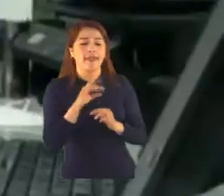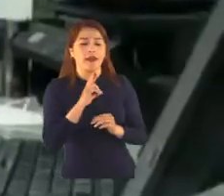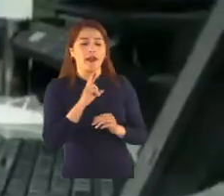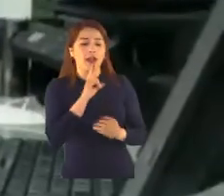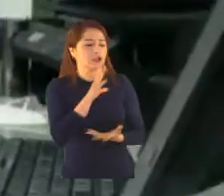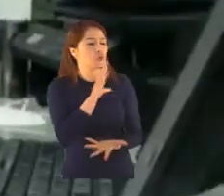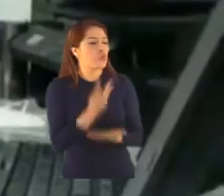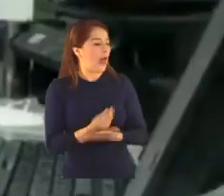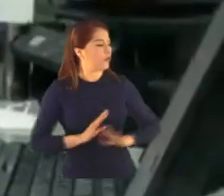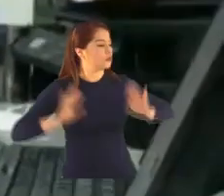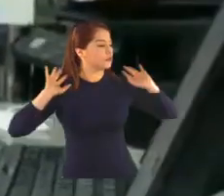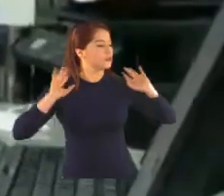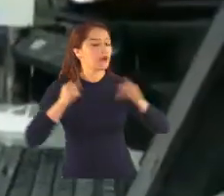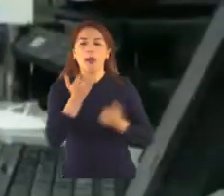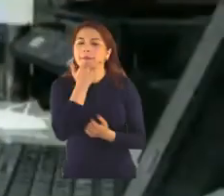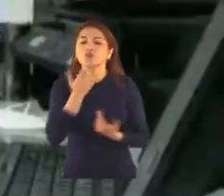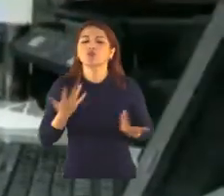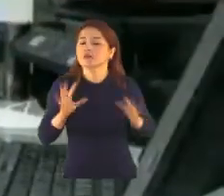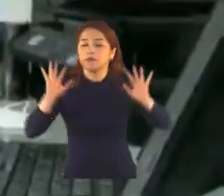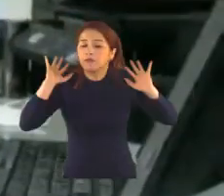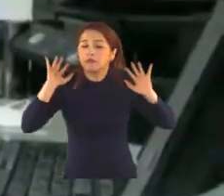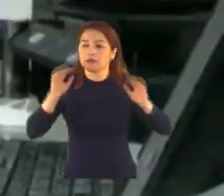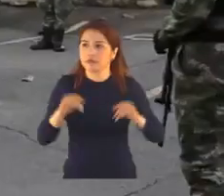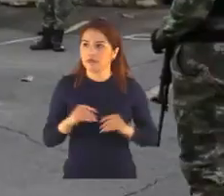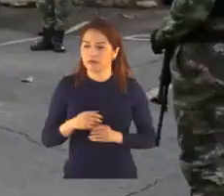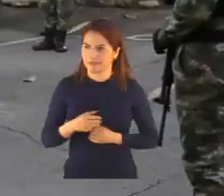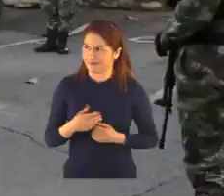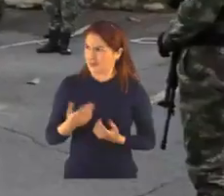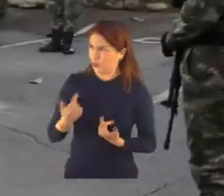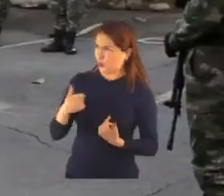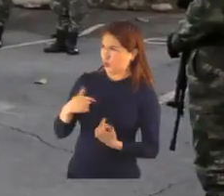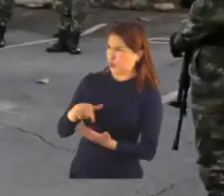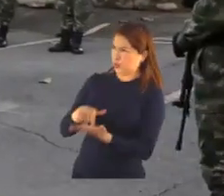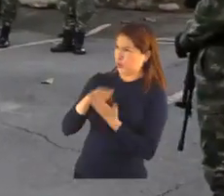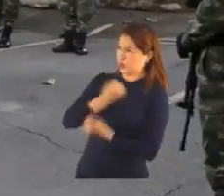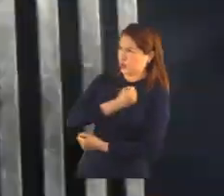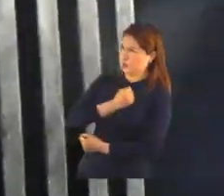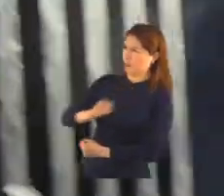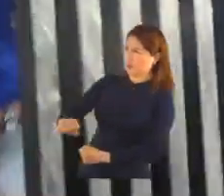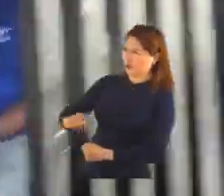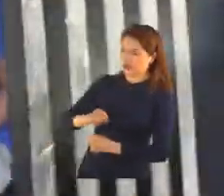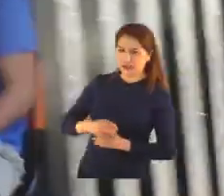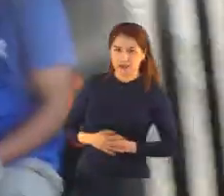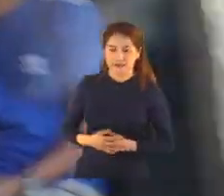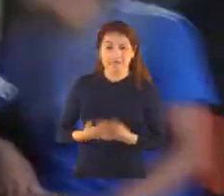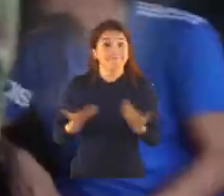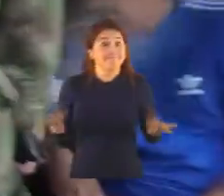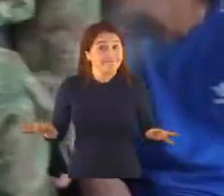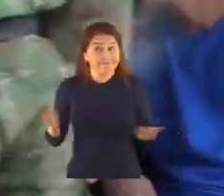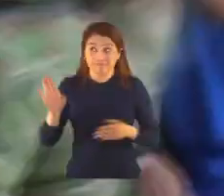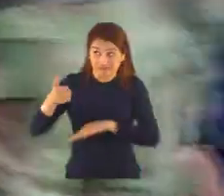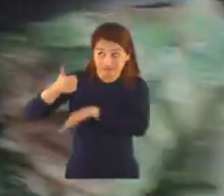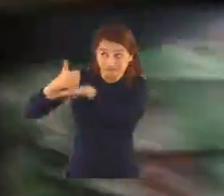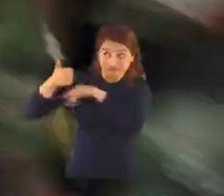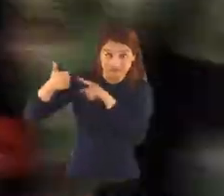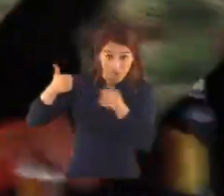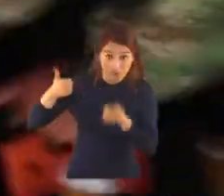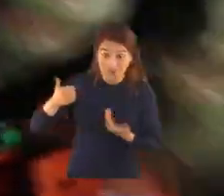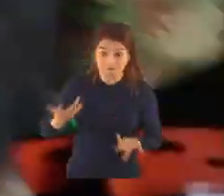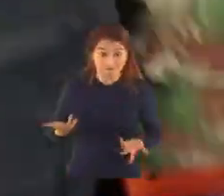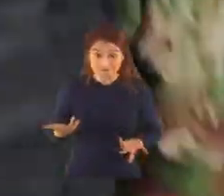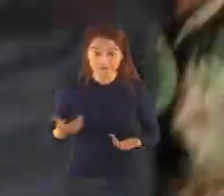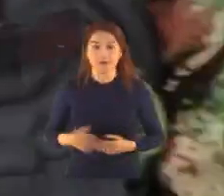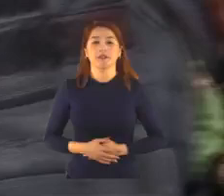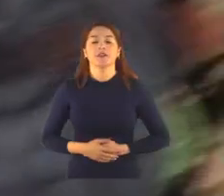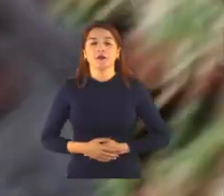resultados. Entonces, a merced de quién estamos. En un comunicado, la séptima división del ejército aseguró que esclarecerán